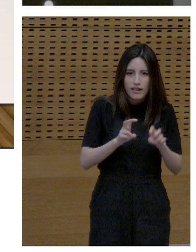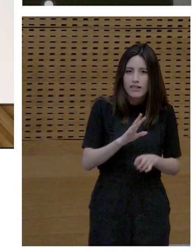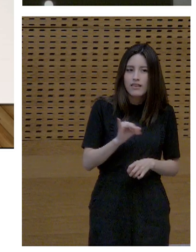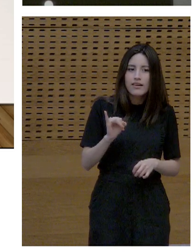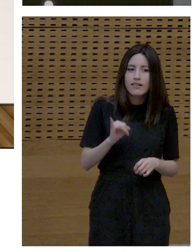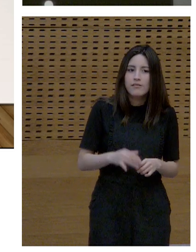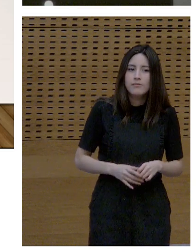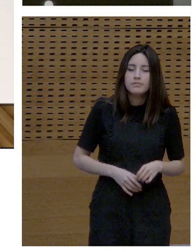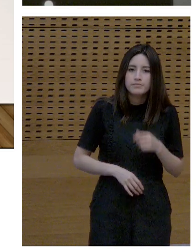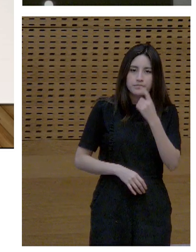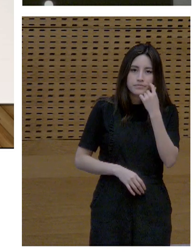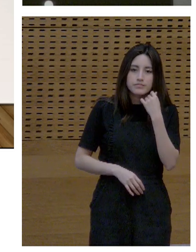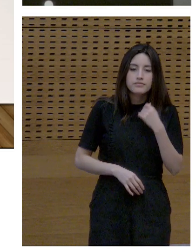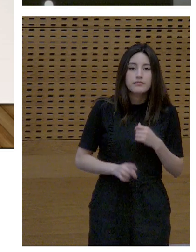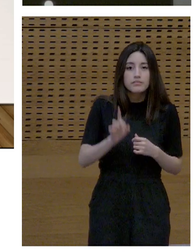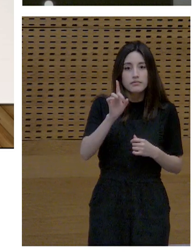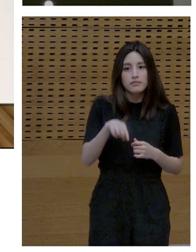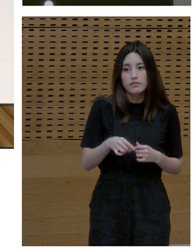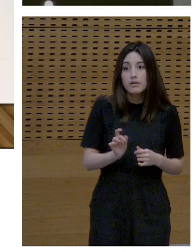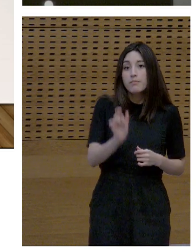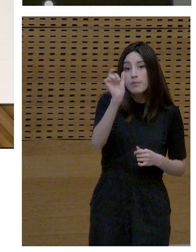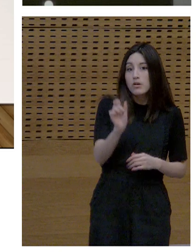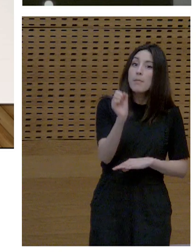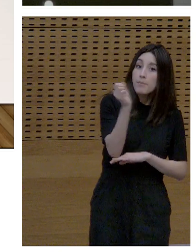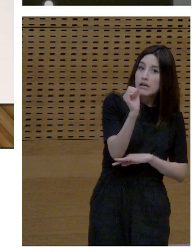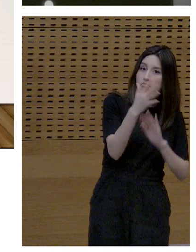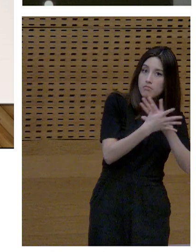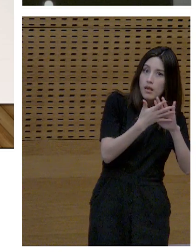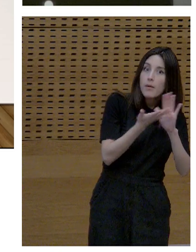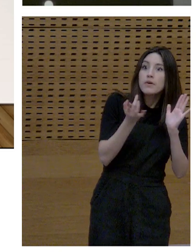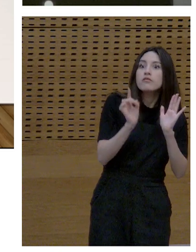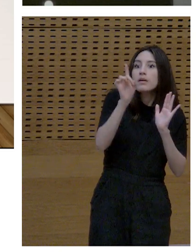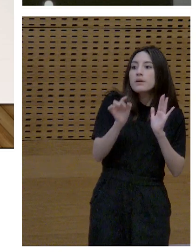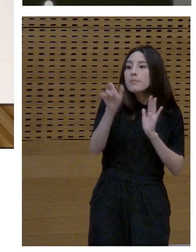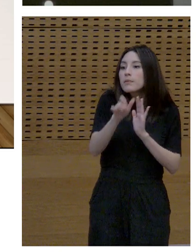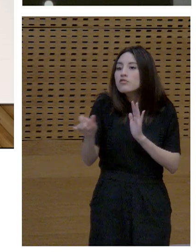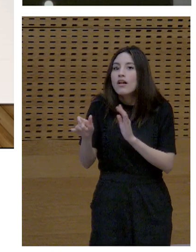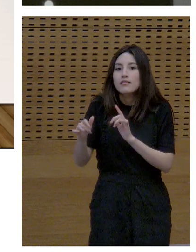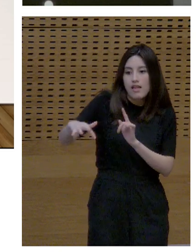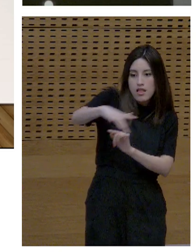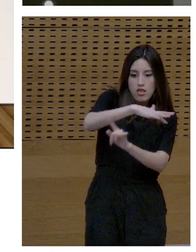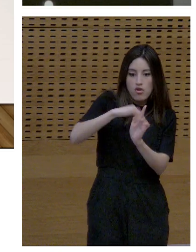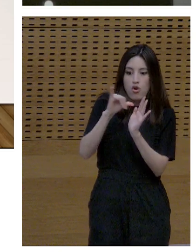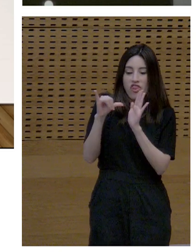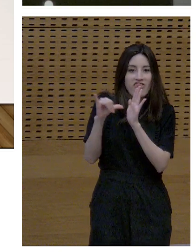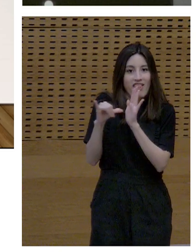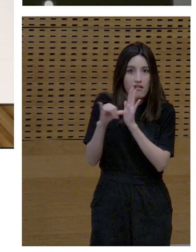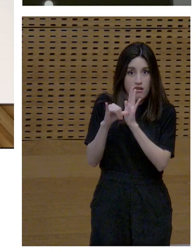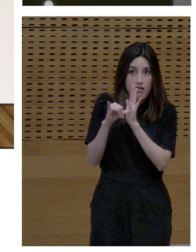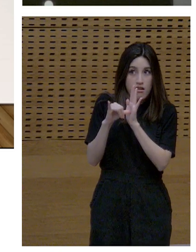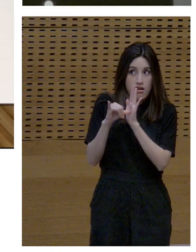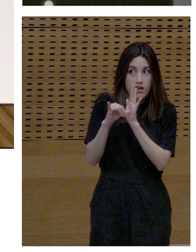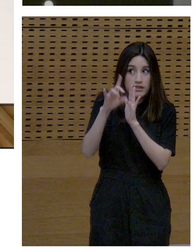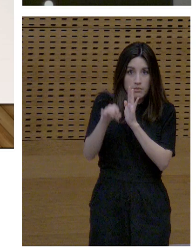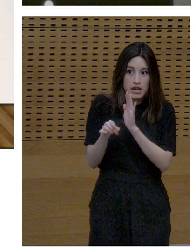Y luego hemos hablado mucho de la persona que tiene Parkinson, pero luego está la persona de cerca, el que está al lado y todos los de